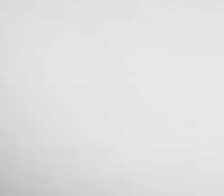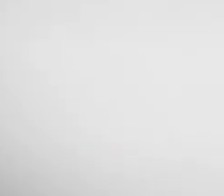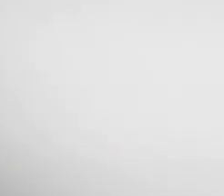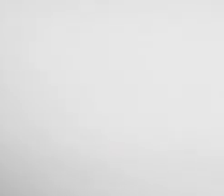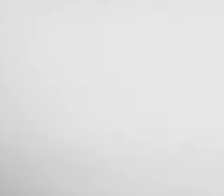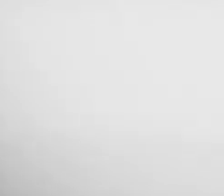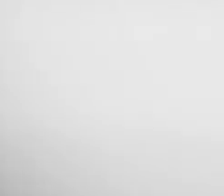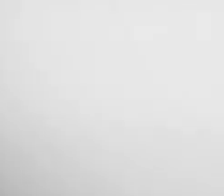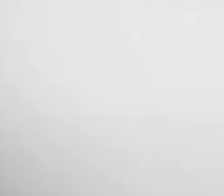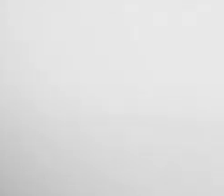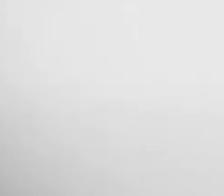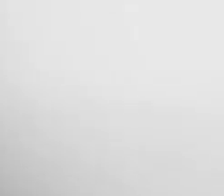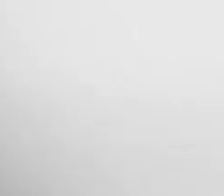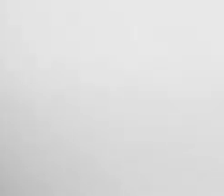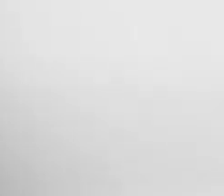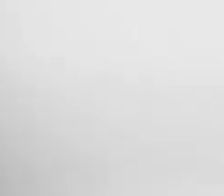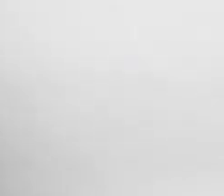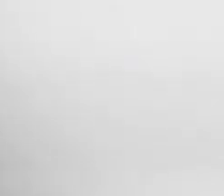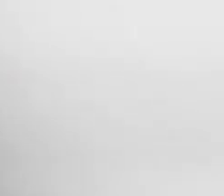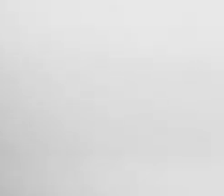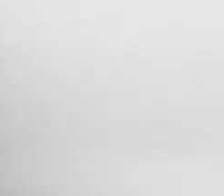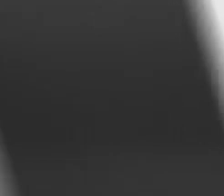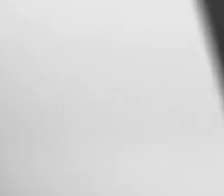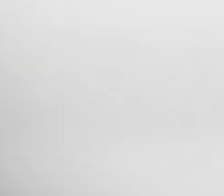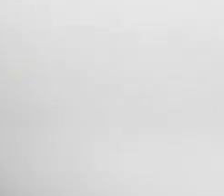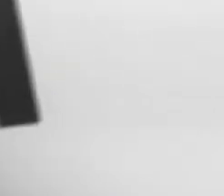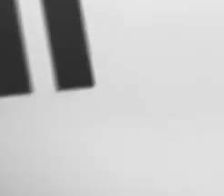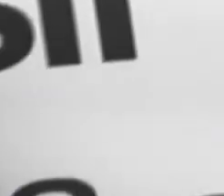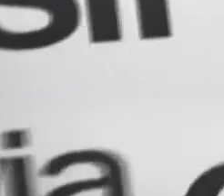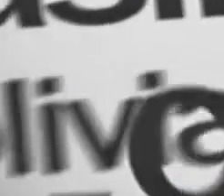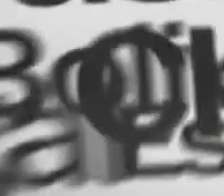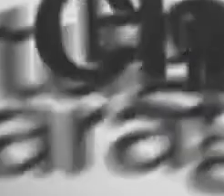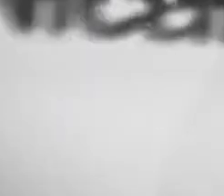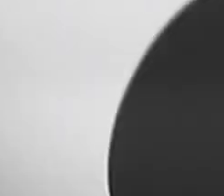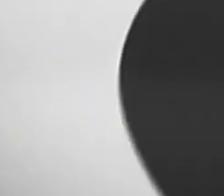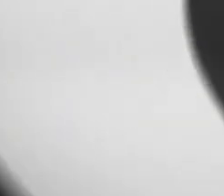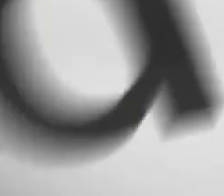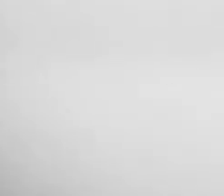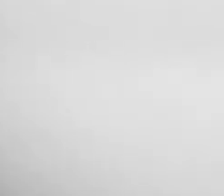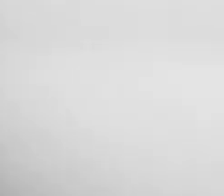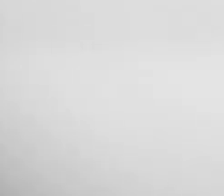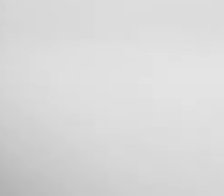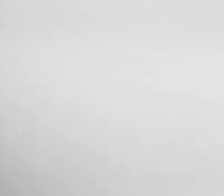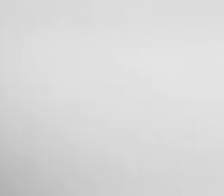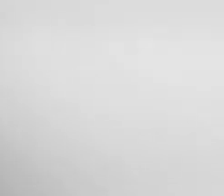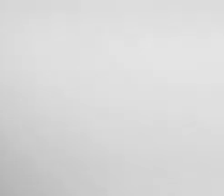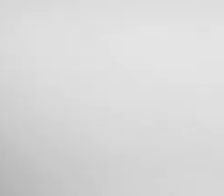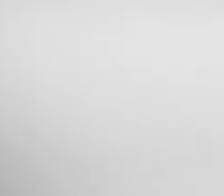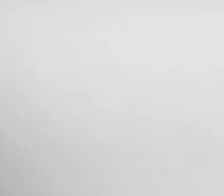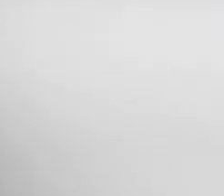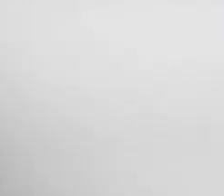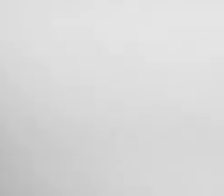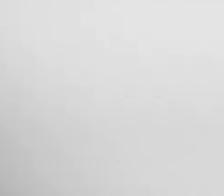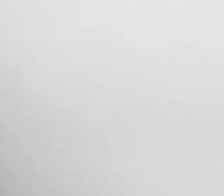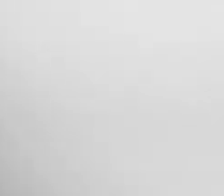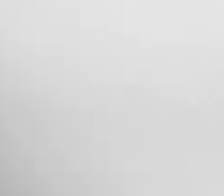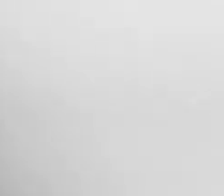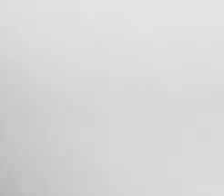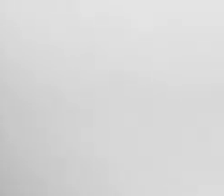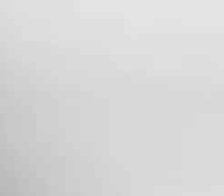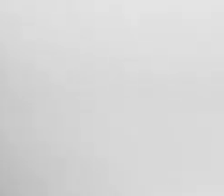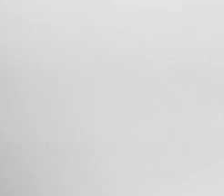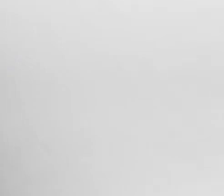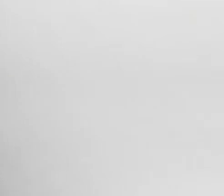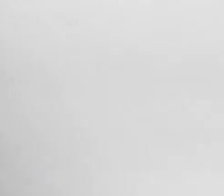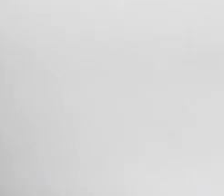OTI presenta un ideal de 22 países de Iberoamérica unidos por la libertad de expresión. Libertad